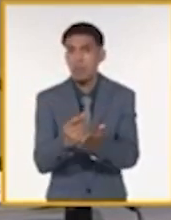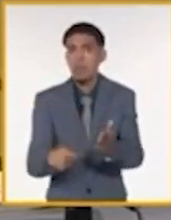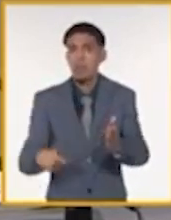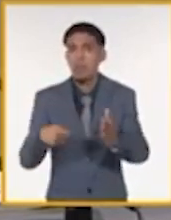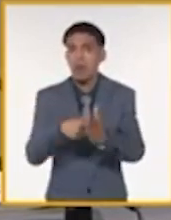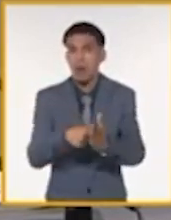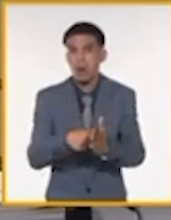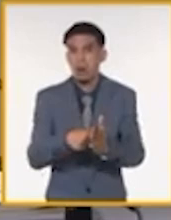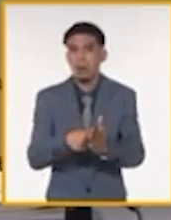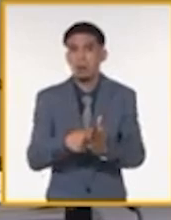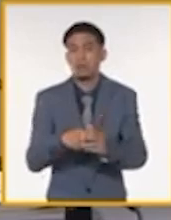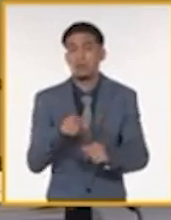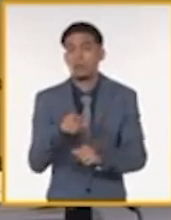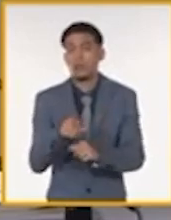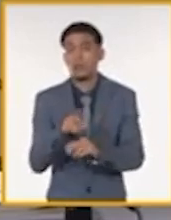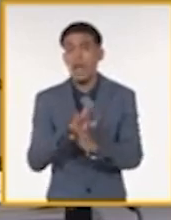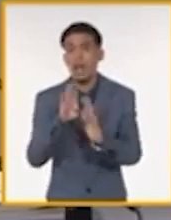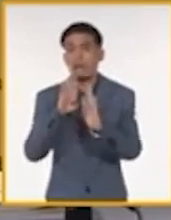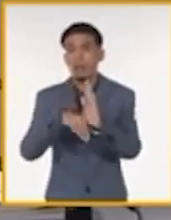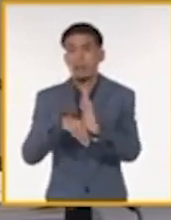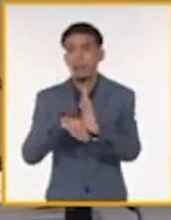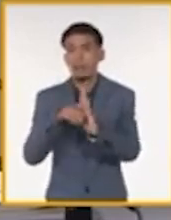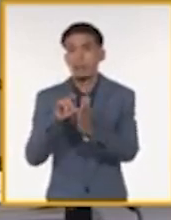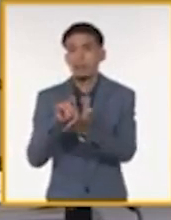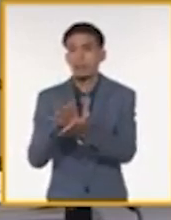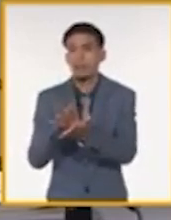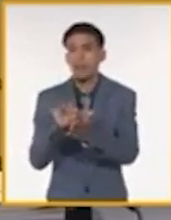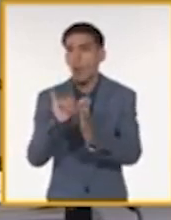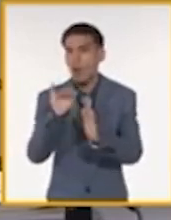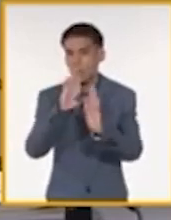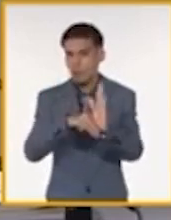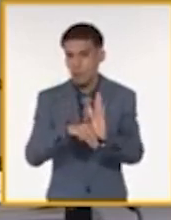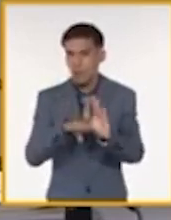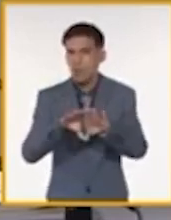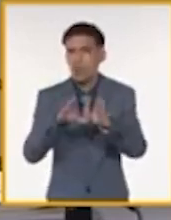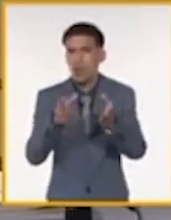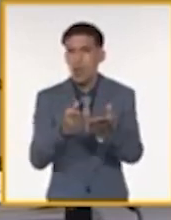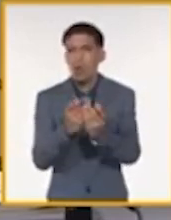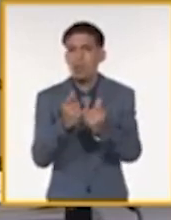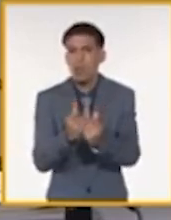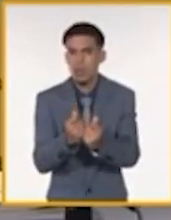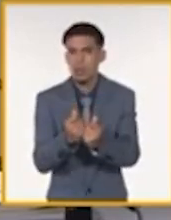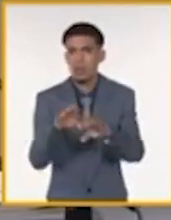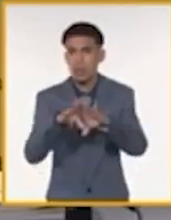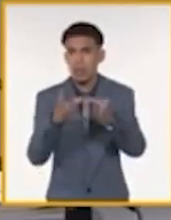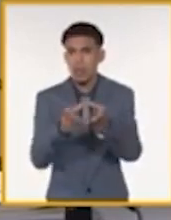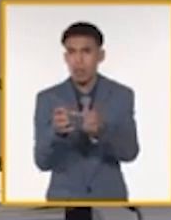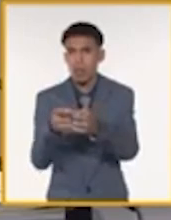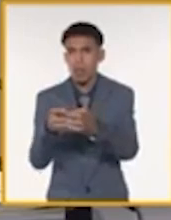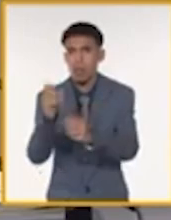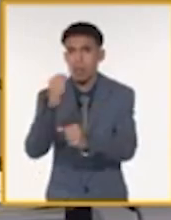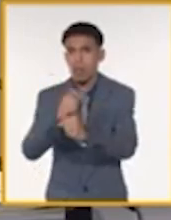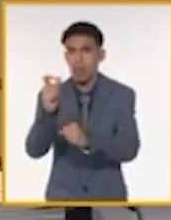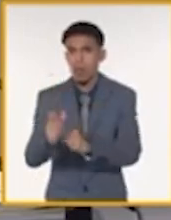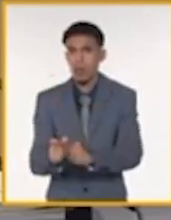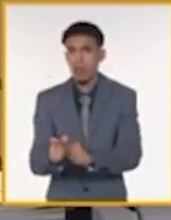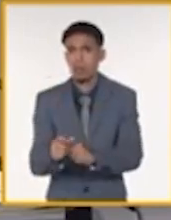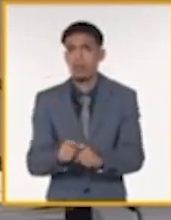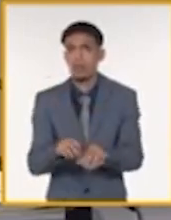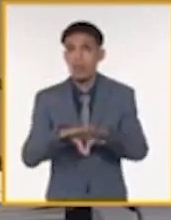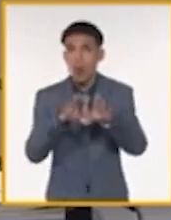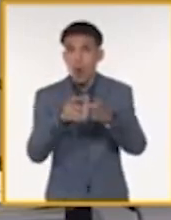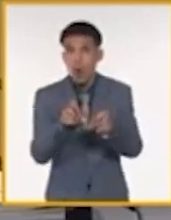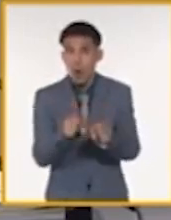tributos aquí se elimina todo el costo de cumplimiento que tenían estos estos trabajadores ahora todas esas obligaciones